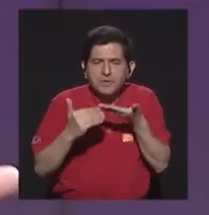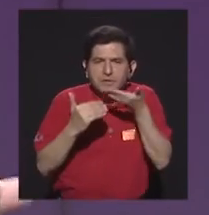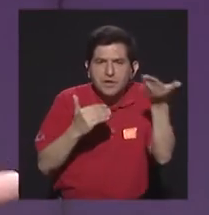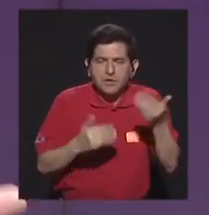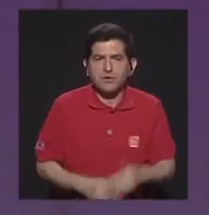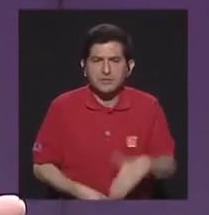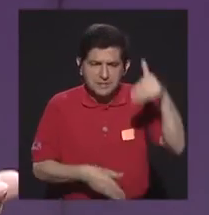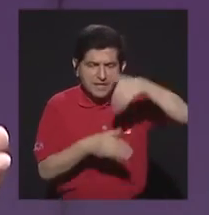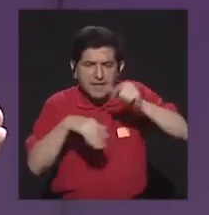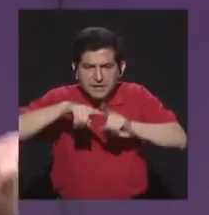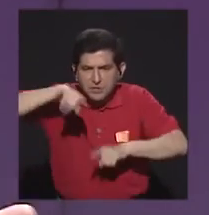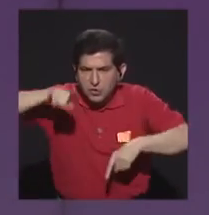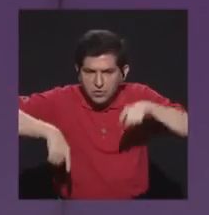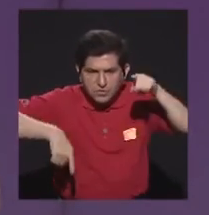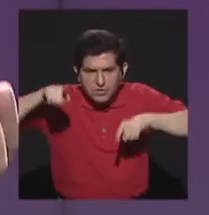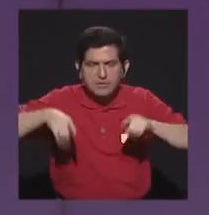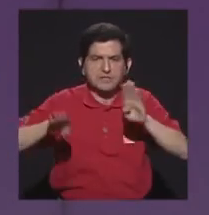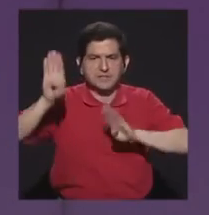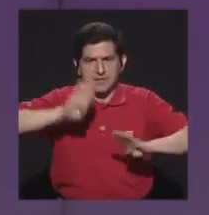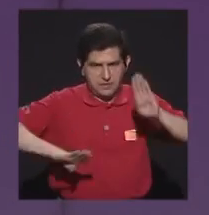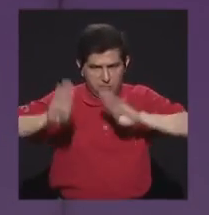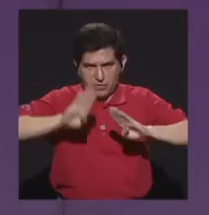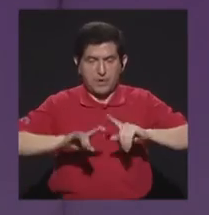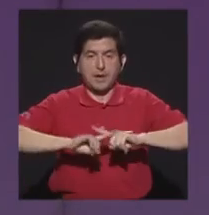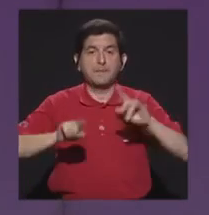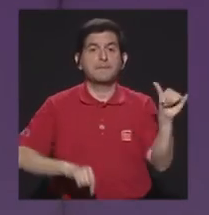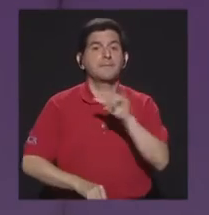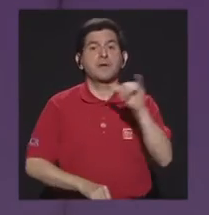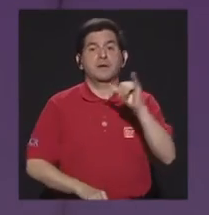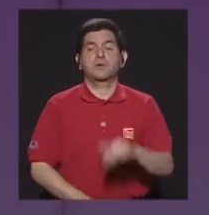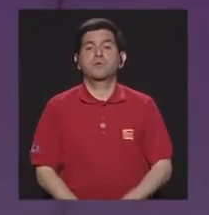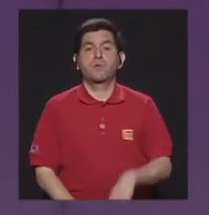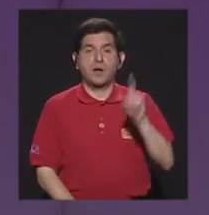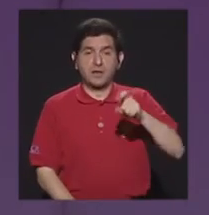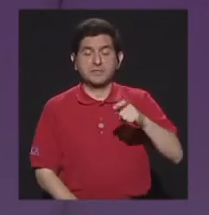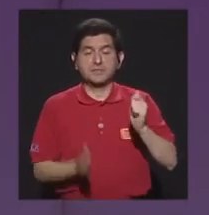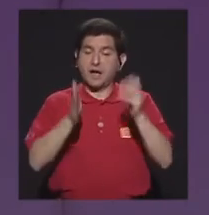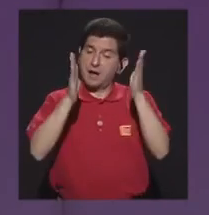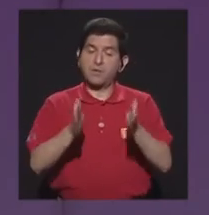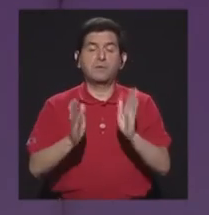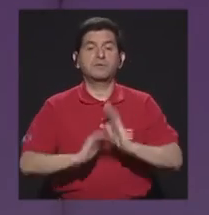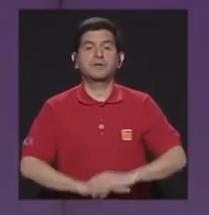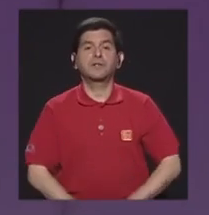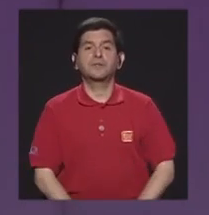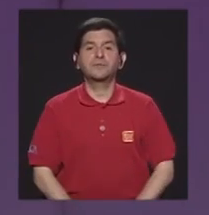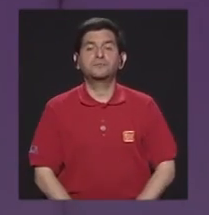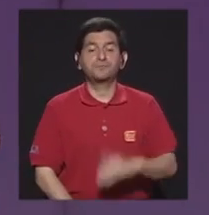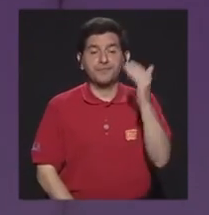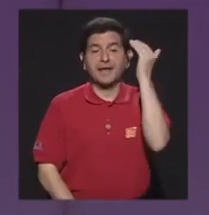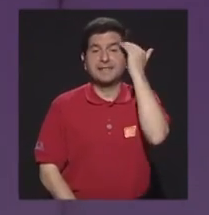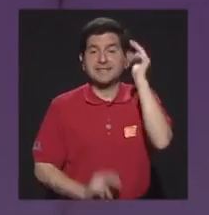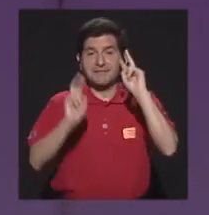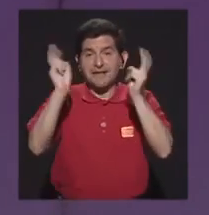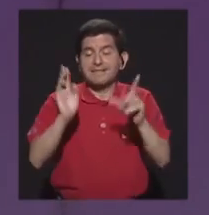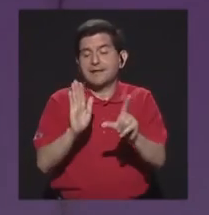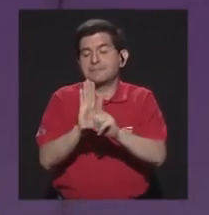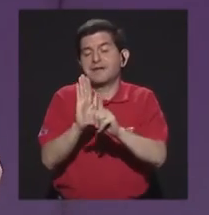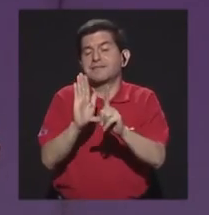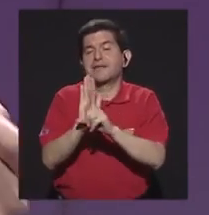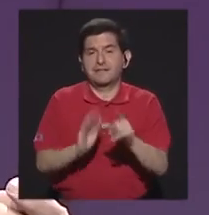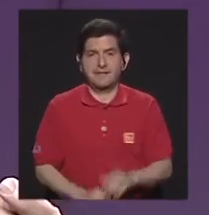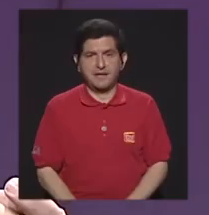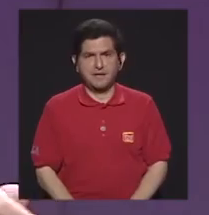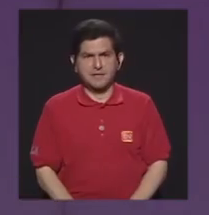de la diversidad biológica. Pero también debe ser abogado, ¿verdad? En donde conoce el tema de la legislación,